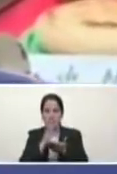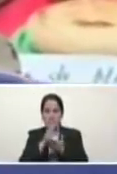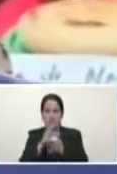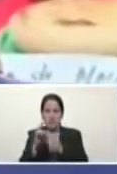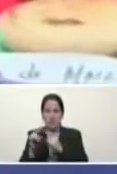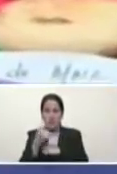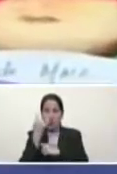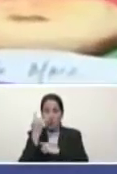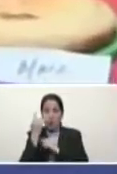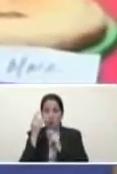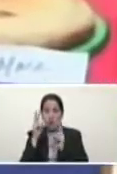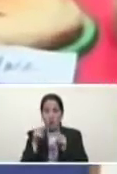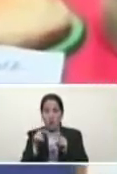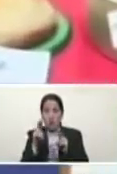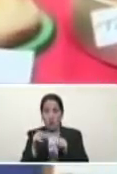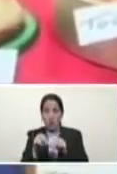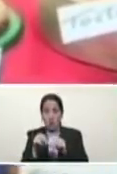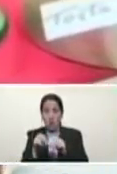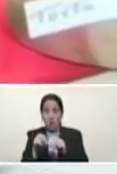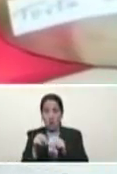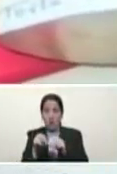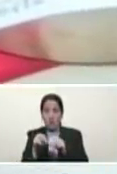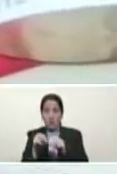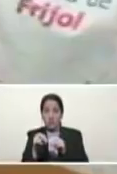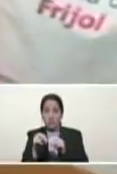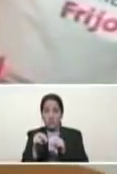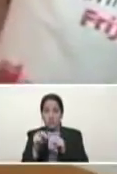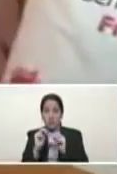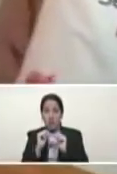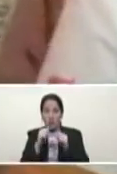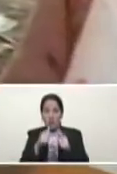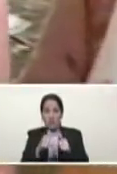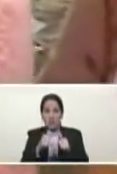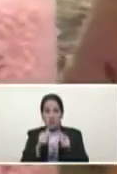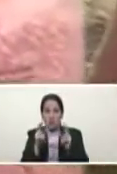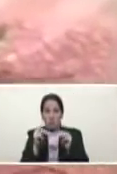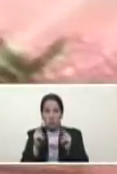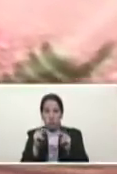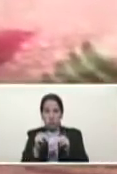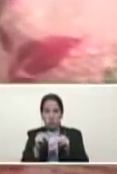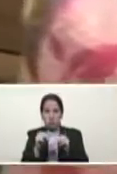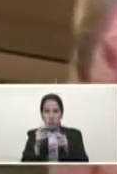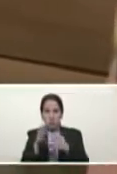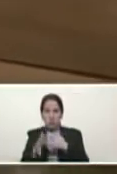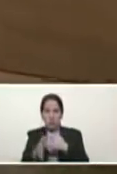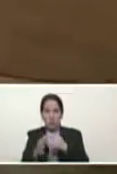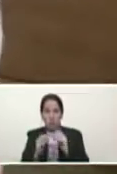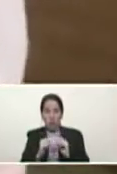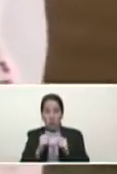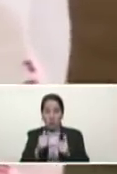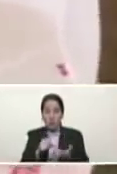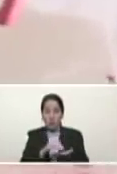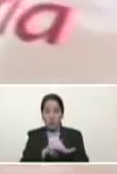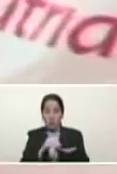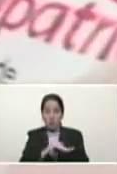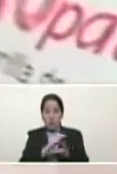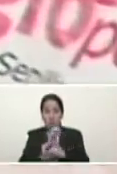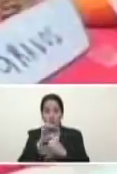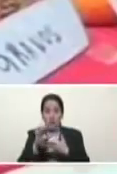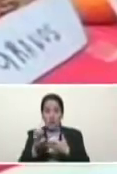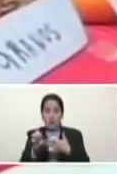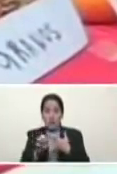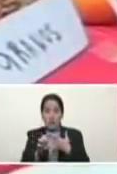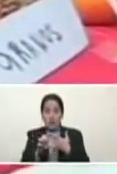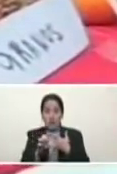Señor presidente, con esta bendición de lluvia iniciamos hoy la instrucción estratégica que usted nos ha dado de fortalecer el